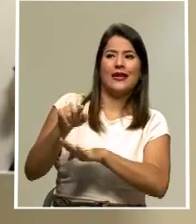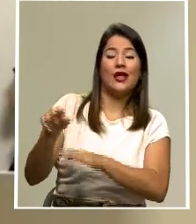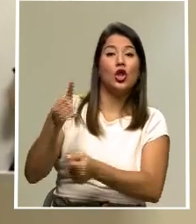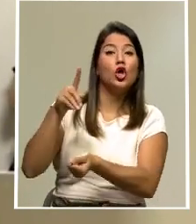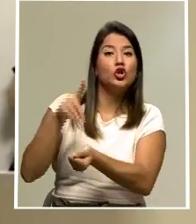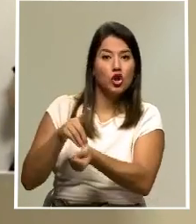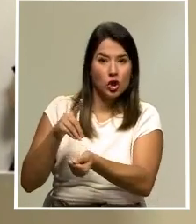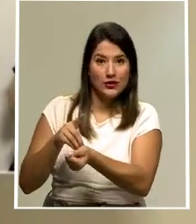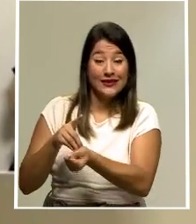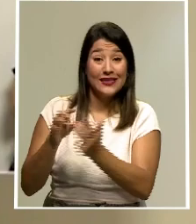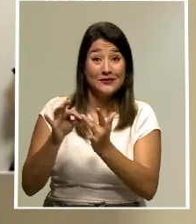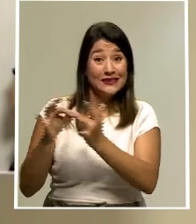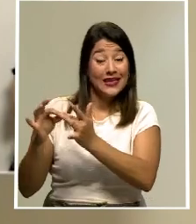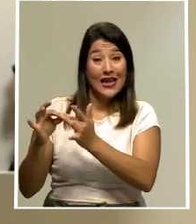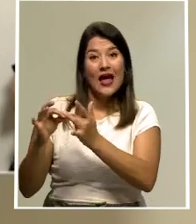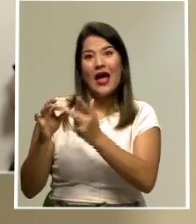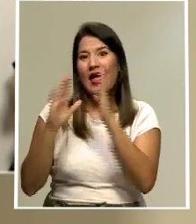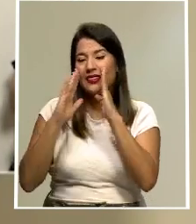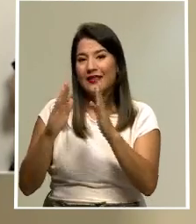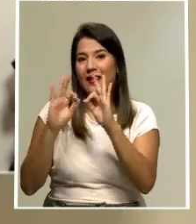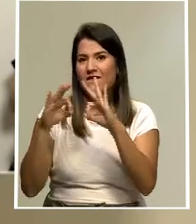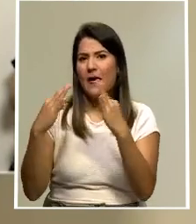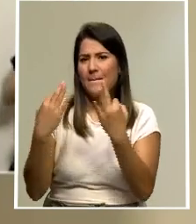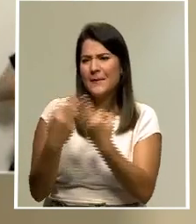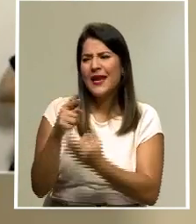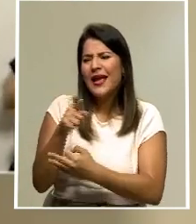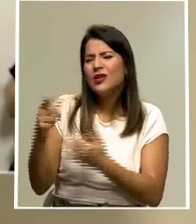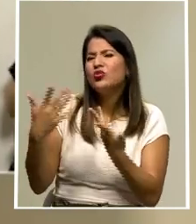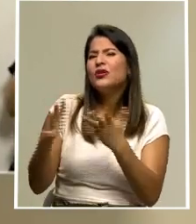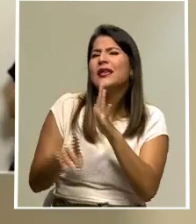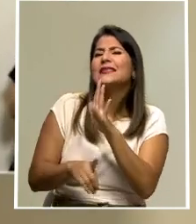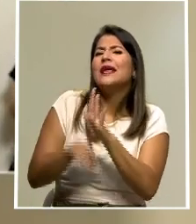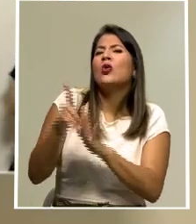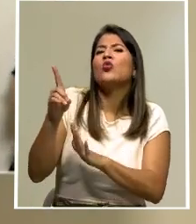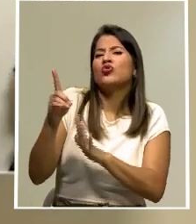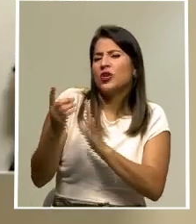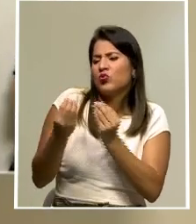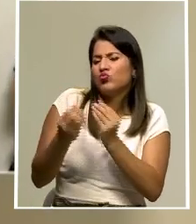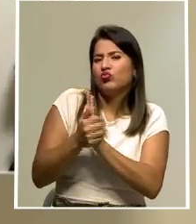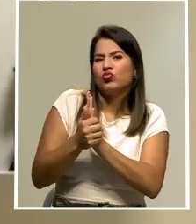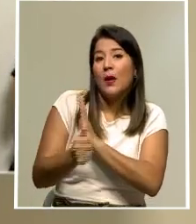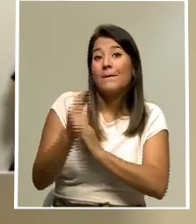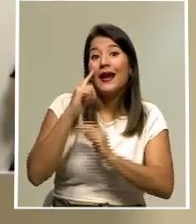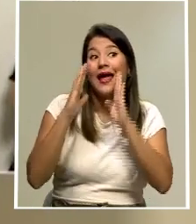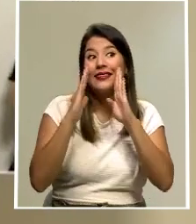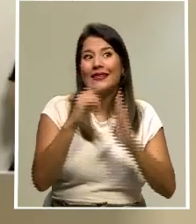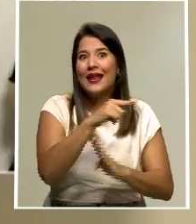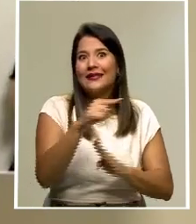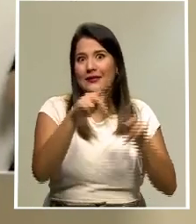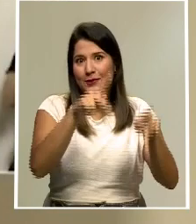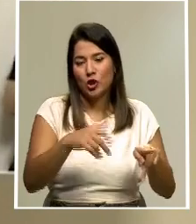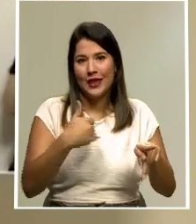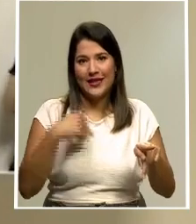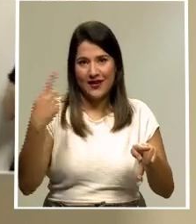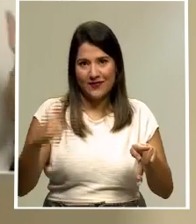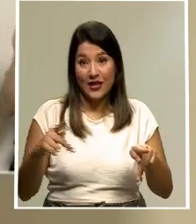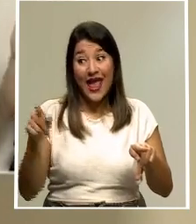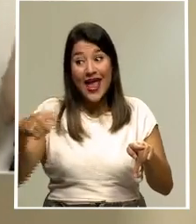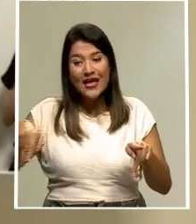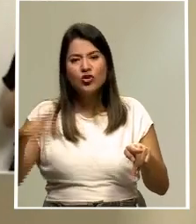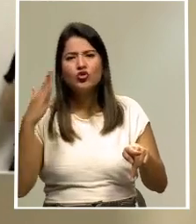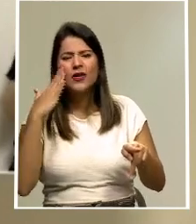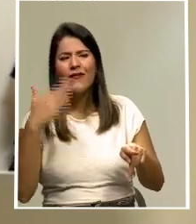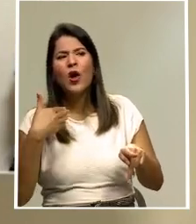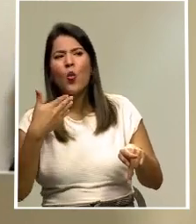familia que han desarrollado todo un expertise para el manejo de estos pacientes y saber cuándo hay que intervenir para trasladar a ese paciente de su